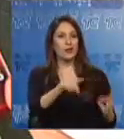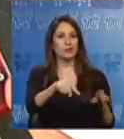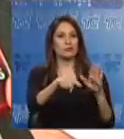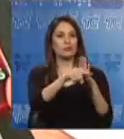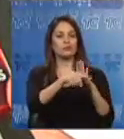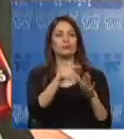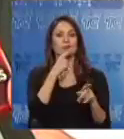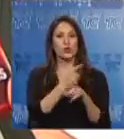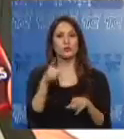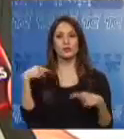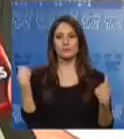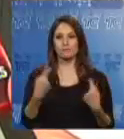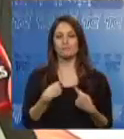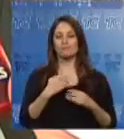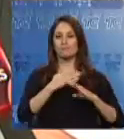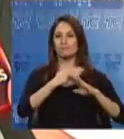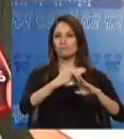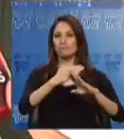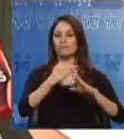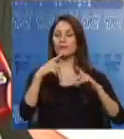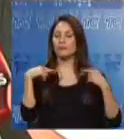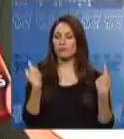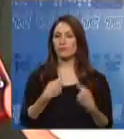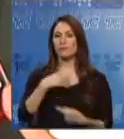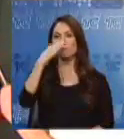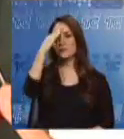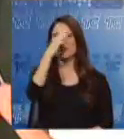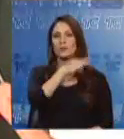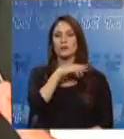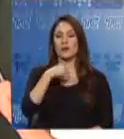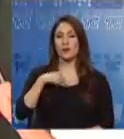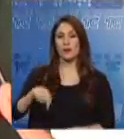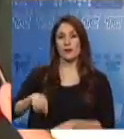y allí creo que vamos a tener nosotros